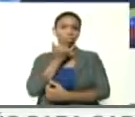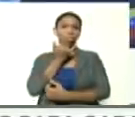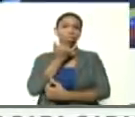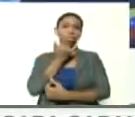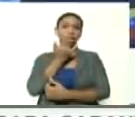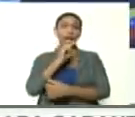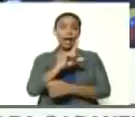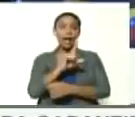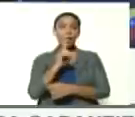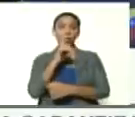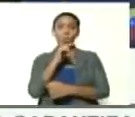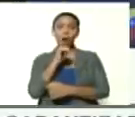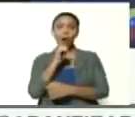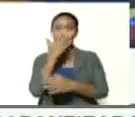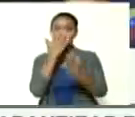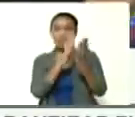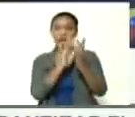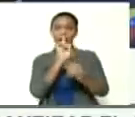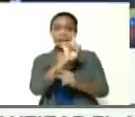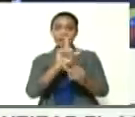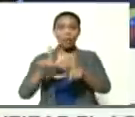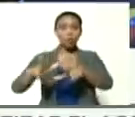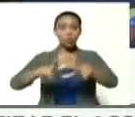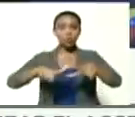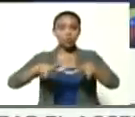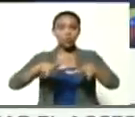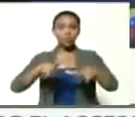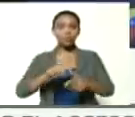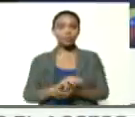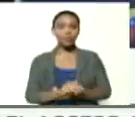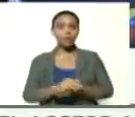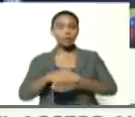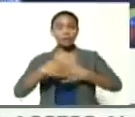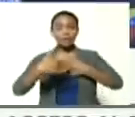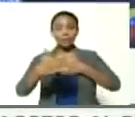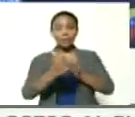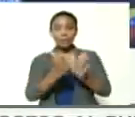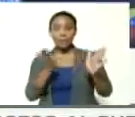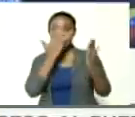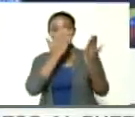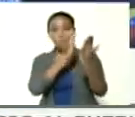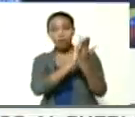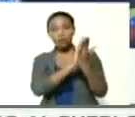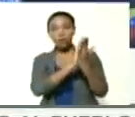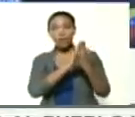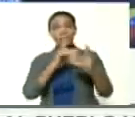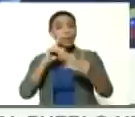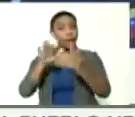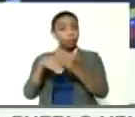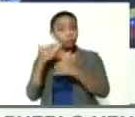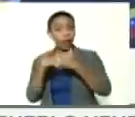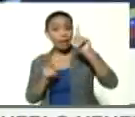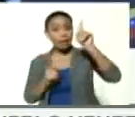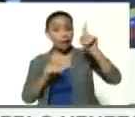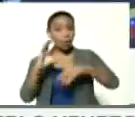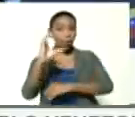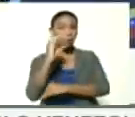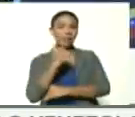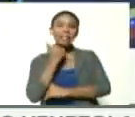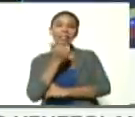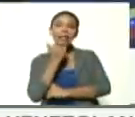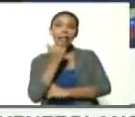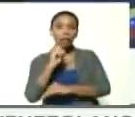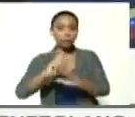El desamparo de la frontera, de esa zona amplia de frontera del lado colombiano, es casi absoluto.